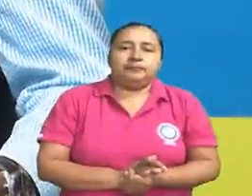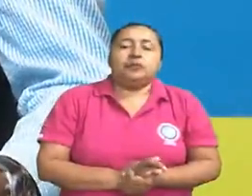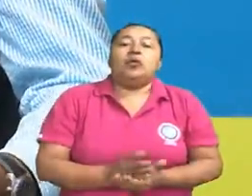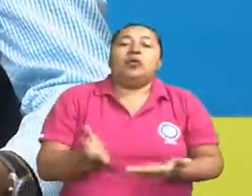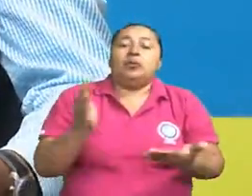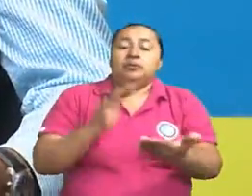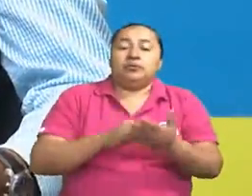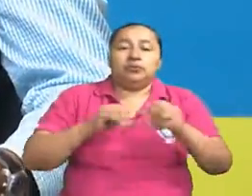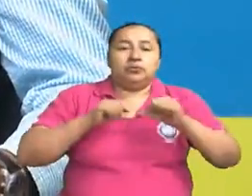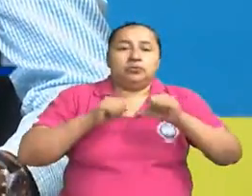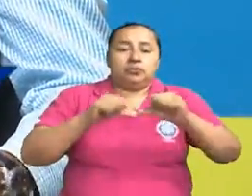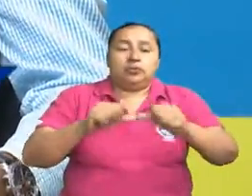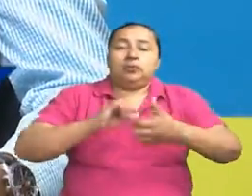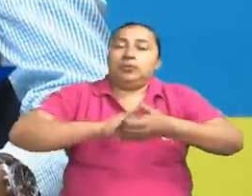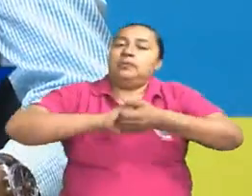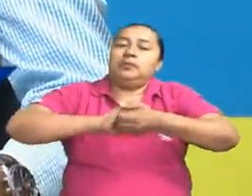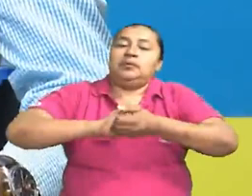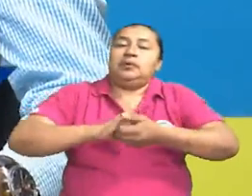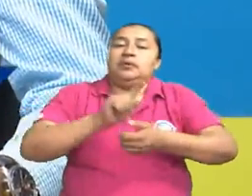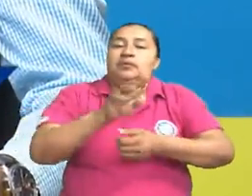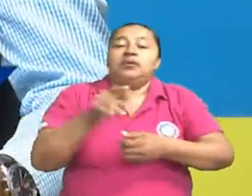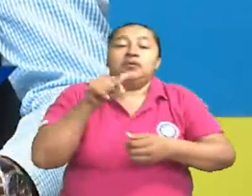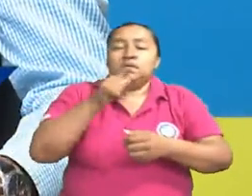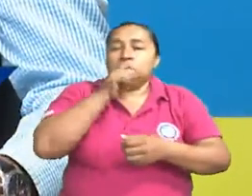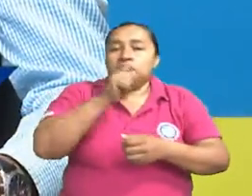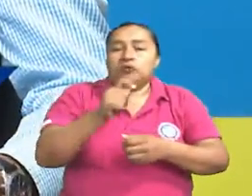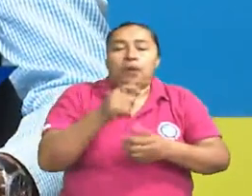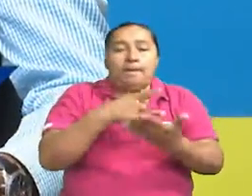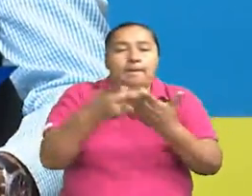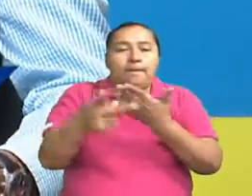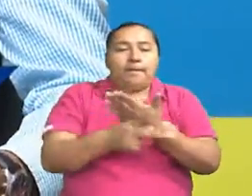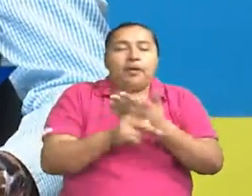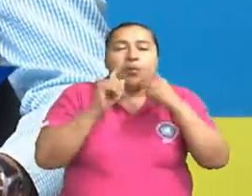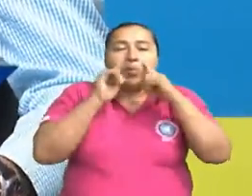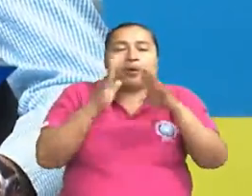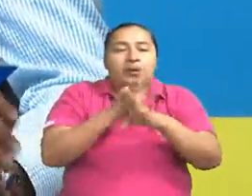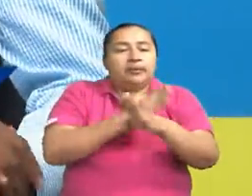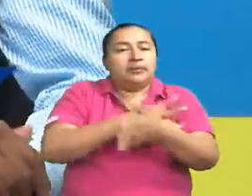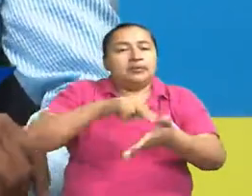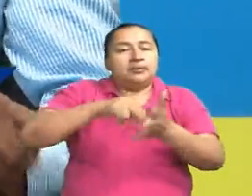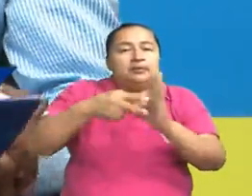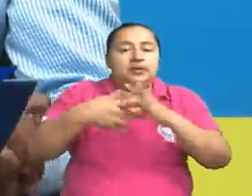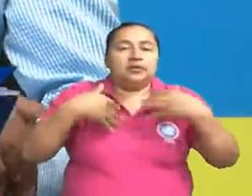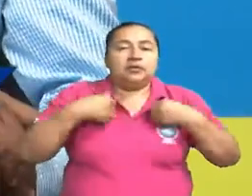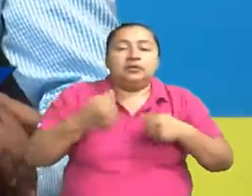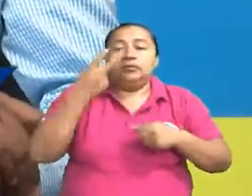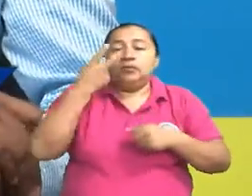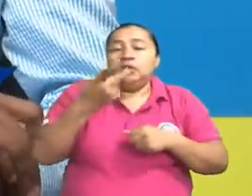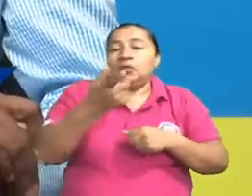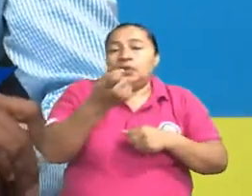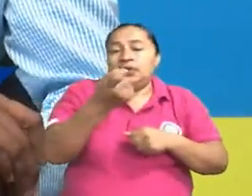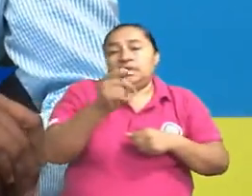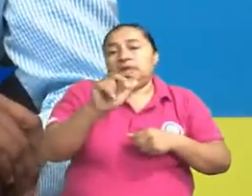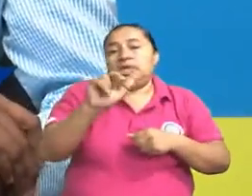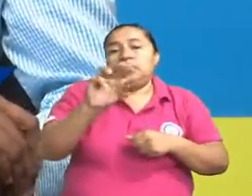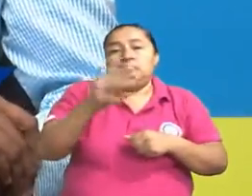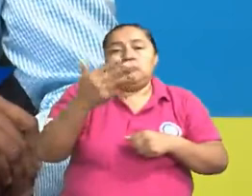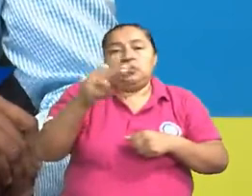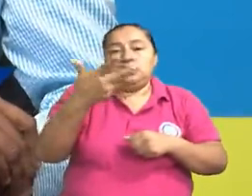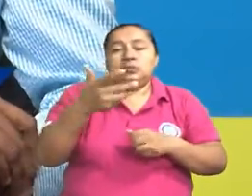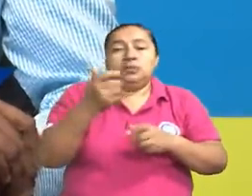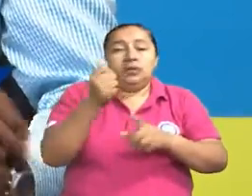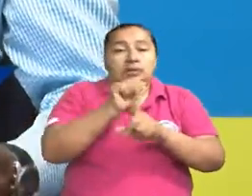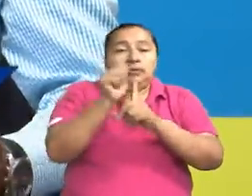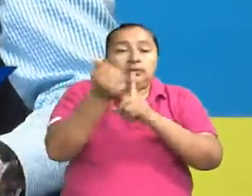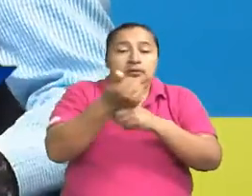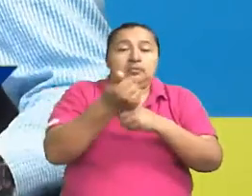Estamos de regreso, amigos televidentes, en su gustado programa Prevenir es Salud, a través de la frecuencia del canal 98, el canal parlamentario, el